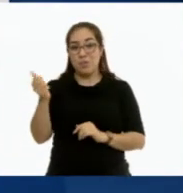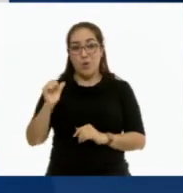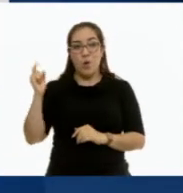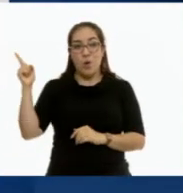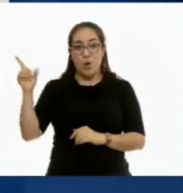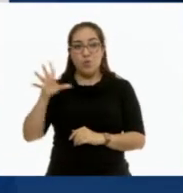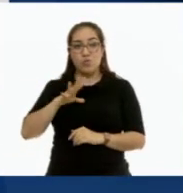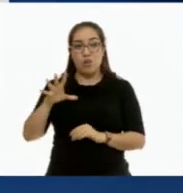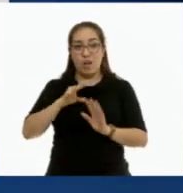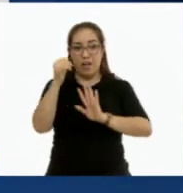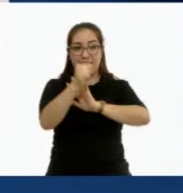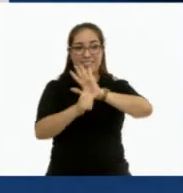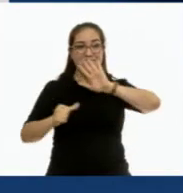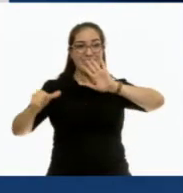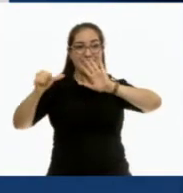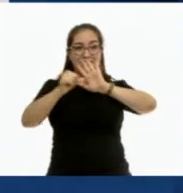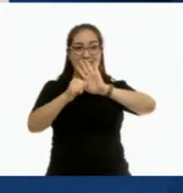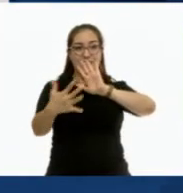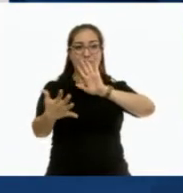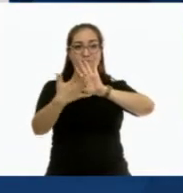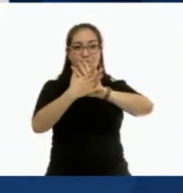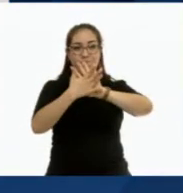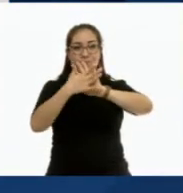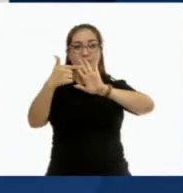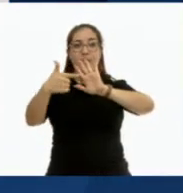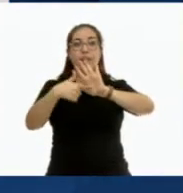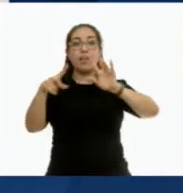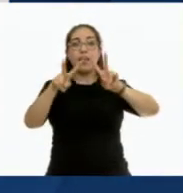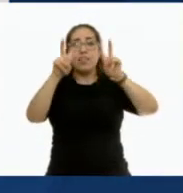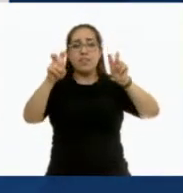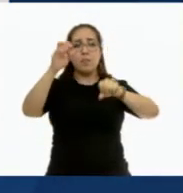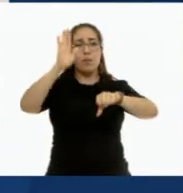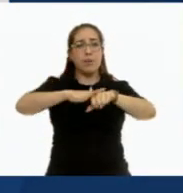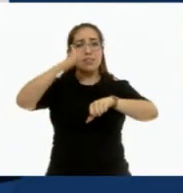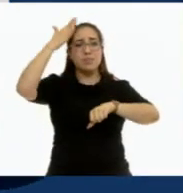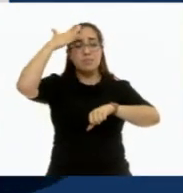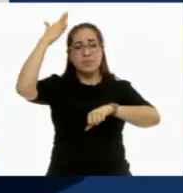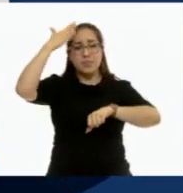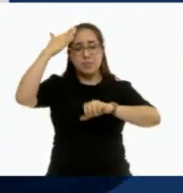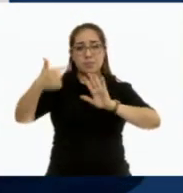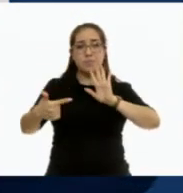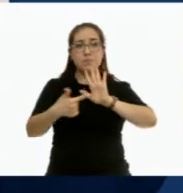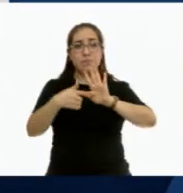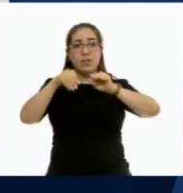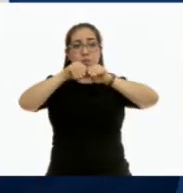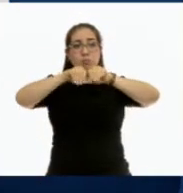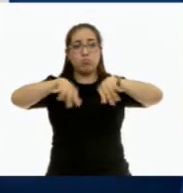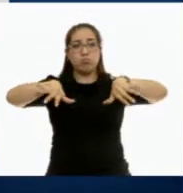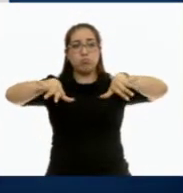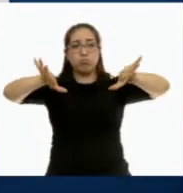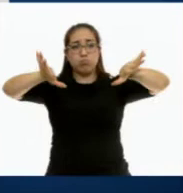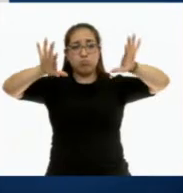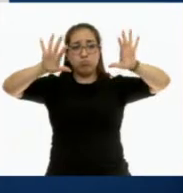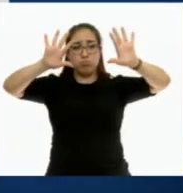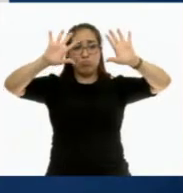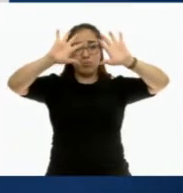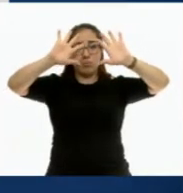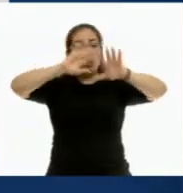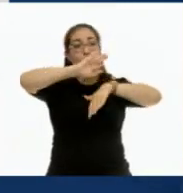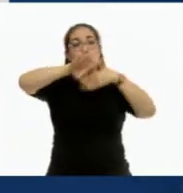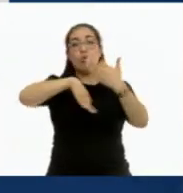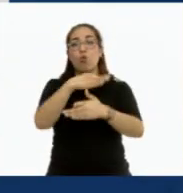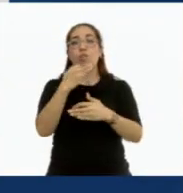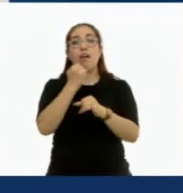al centro el tema principal. Se desprenden también las ideas principales acompañadas de algunos